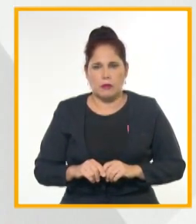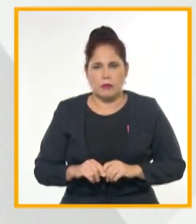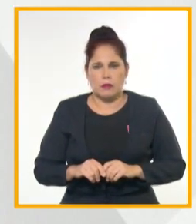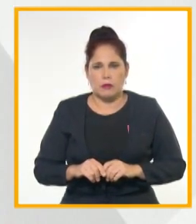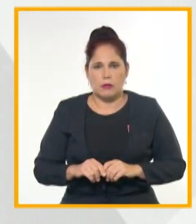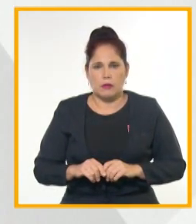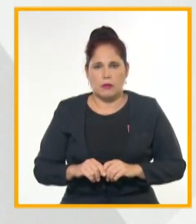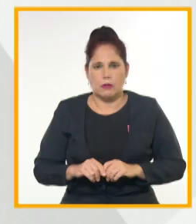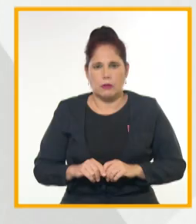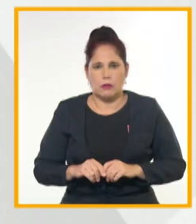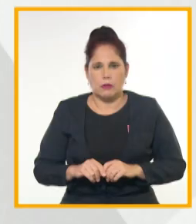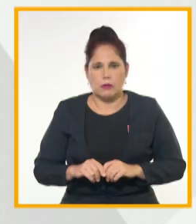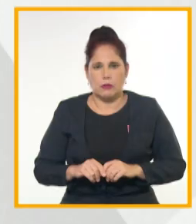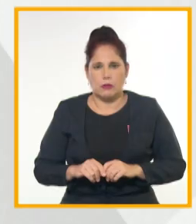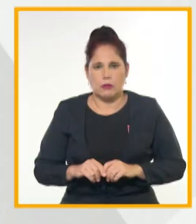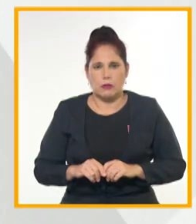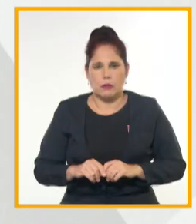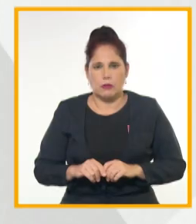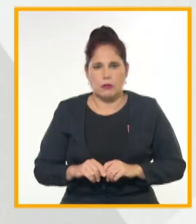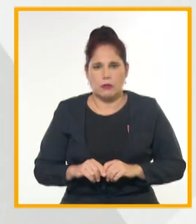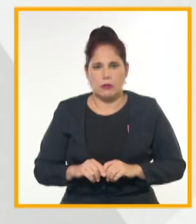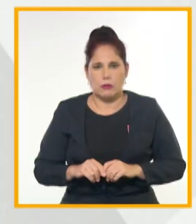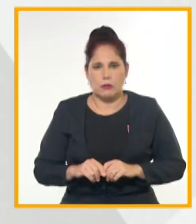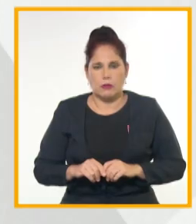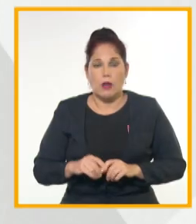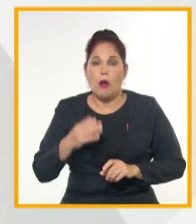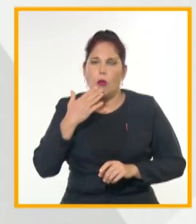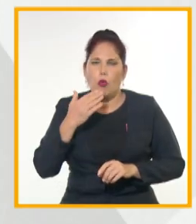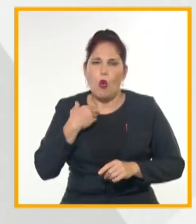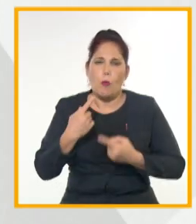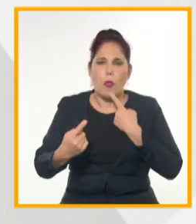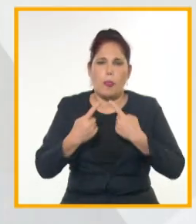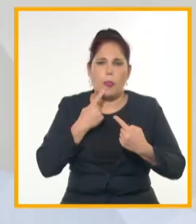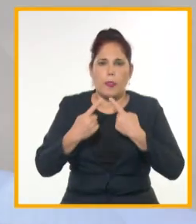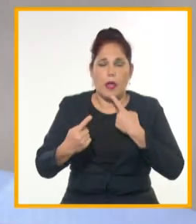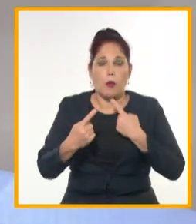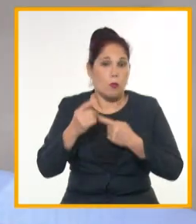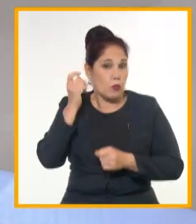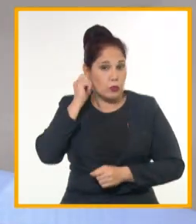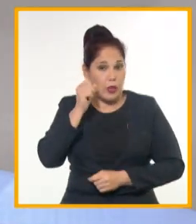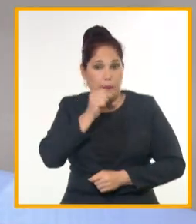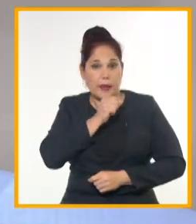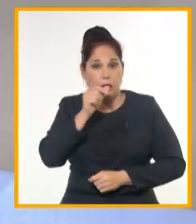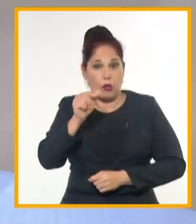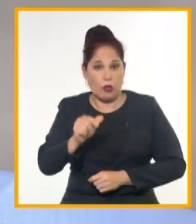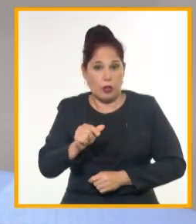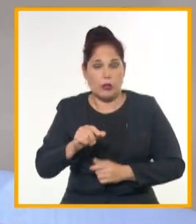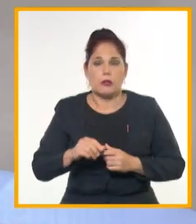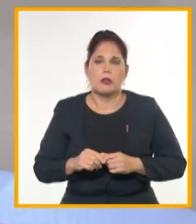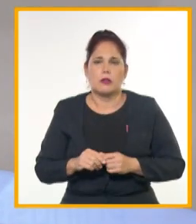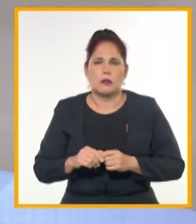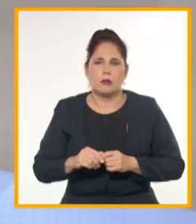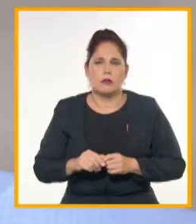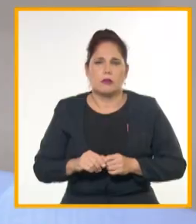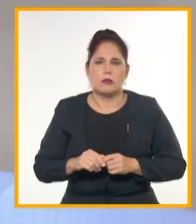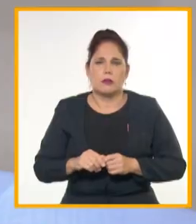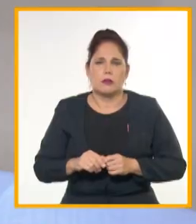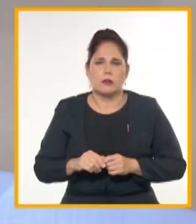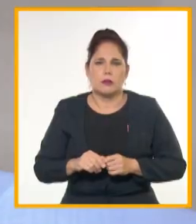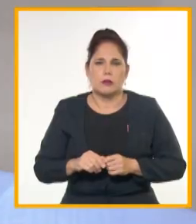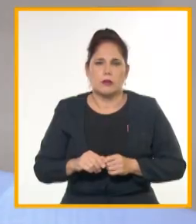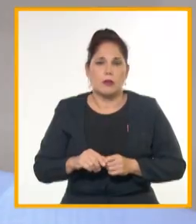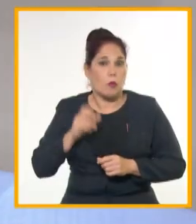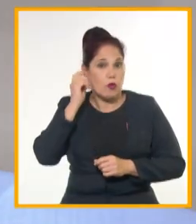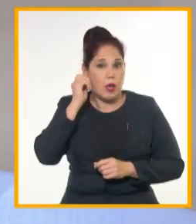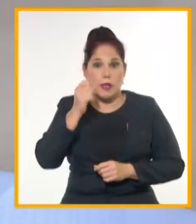Me adelanté yo. Quería contarles cómo fue el diálogo. Él está hablando con la periodista, vamos a poner la imagen. Él está hablando con la